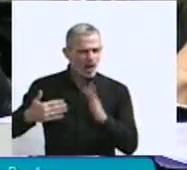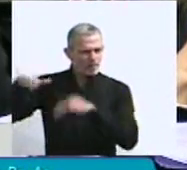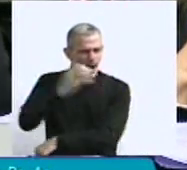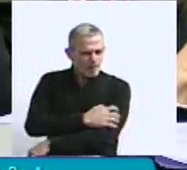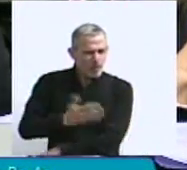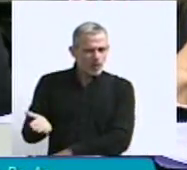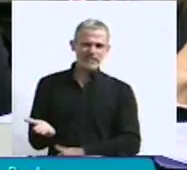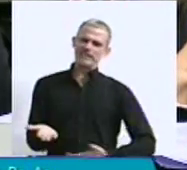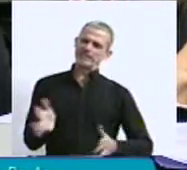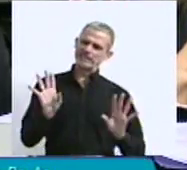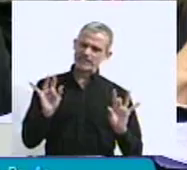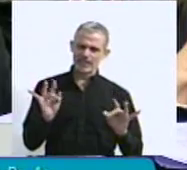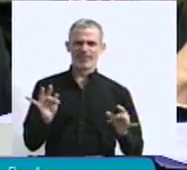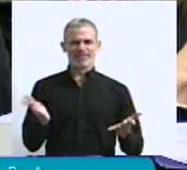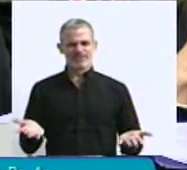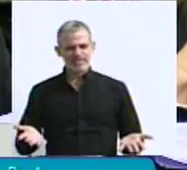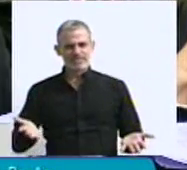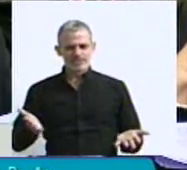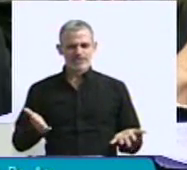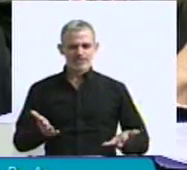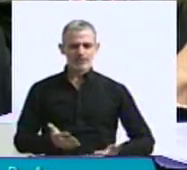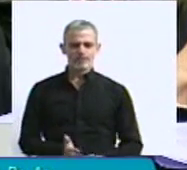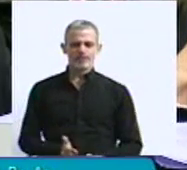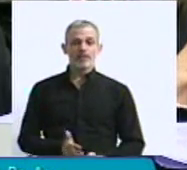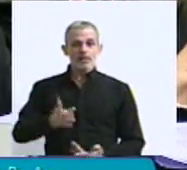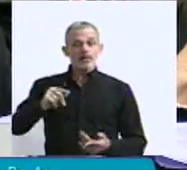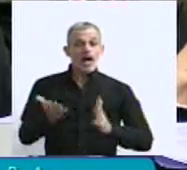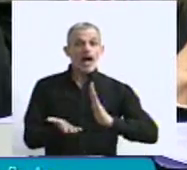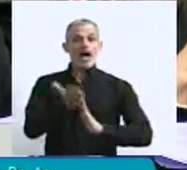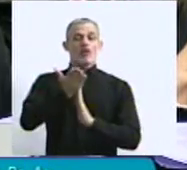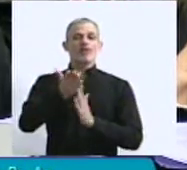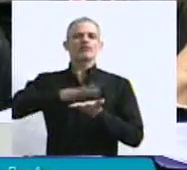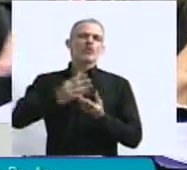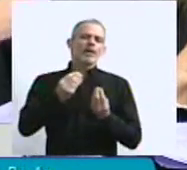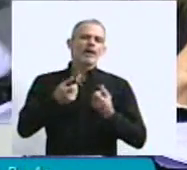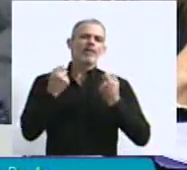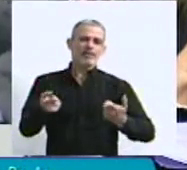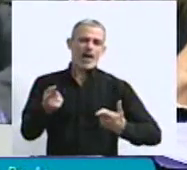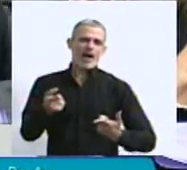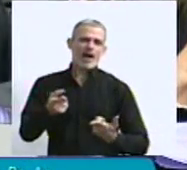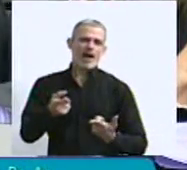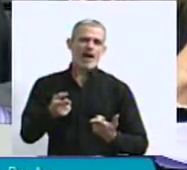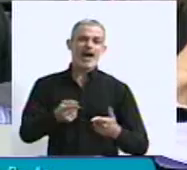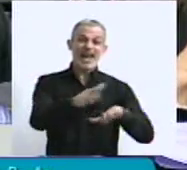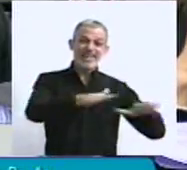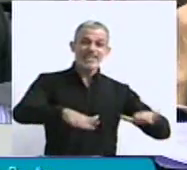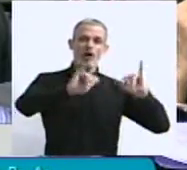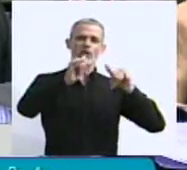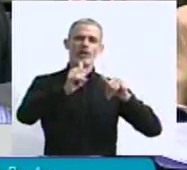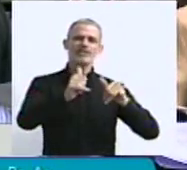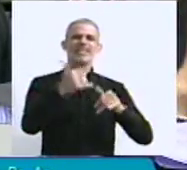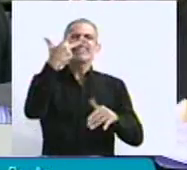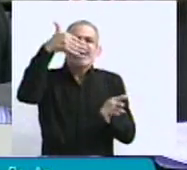Es difícil pensar también que un incremento en la cobertura de niñez y adolescencia